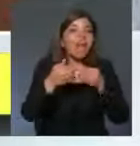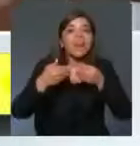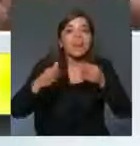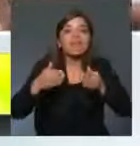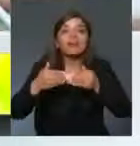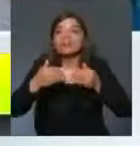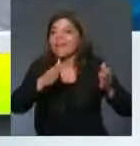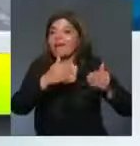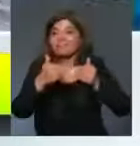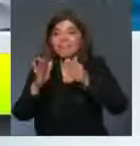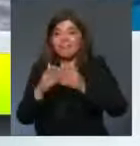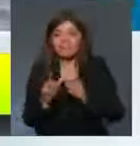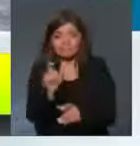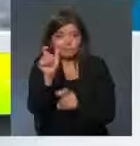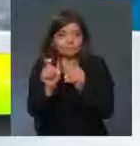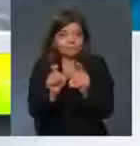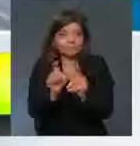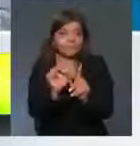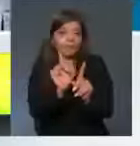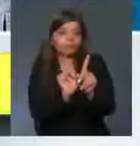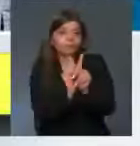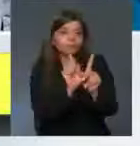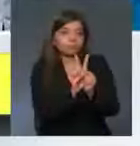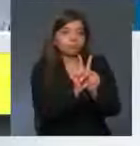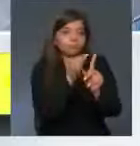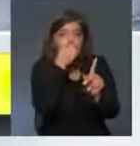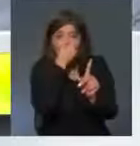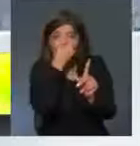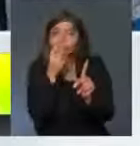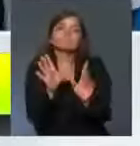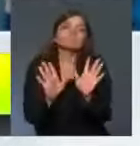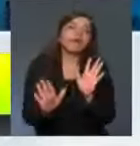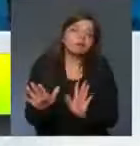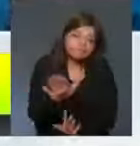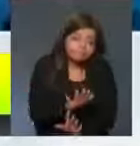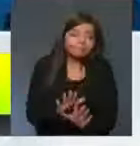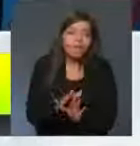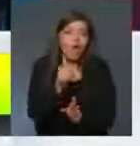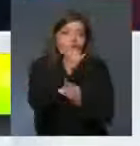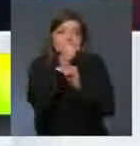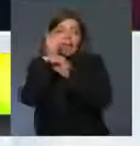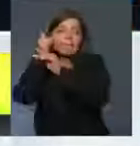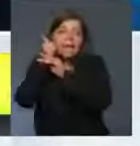cercana a Daniel Jadwe. Una cosa es que los camarógrafos, en fin. Le molestó claramente,